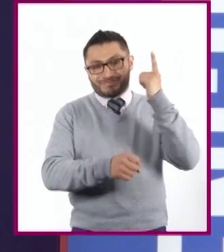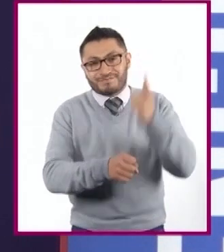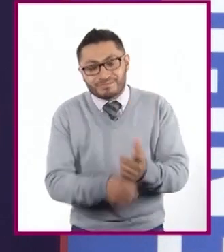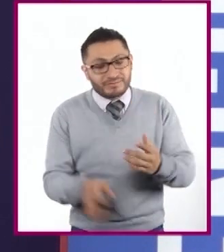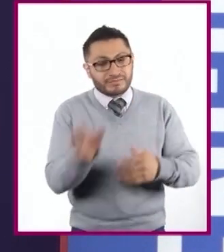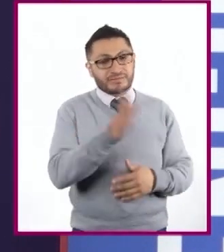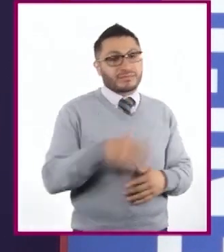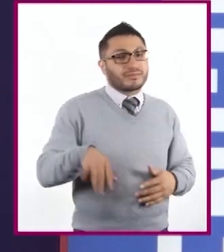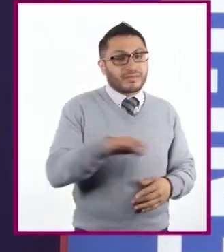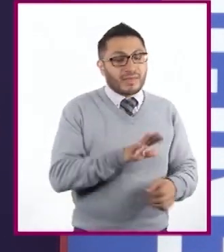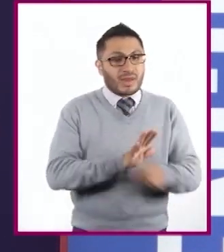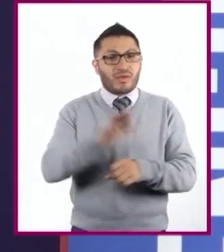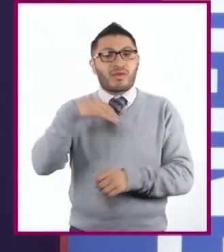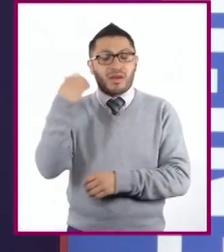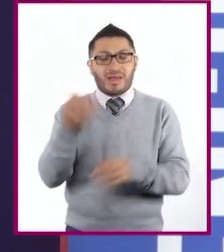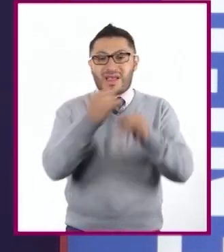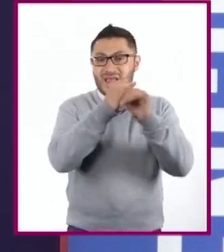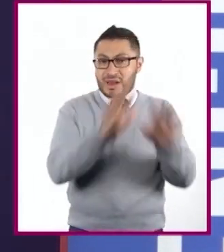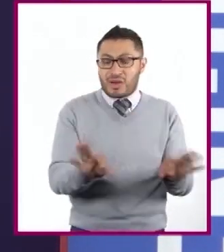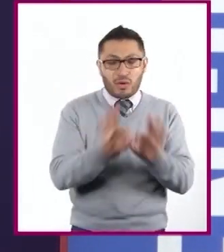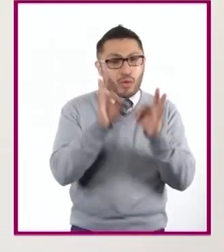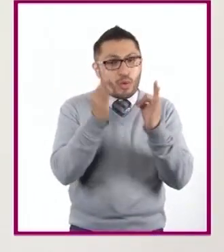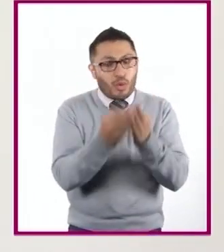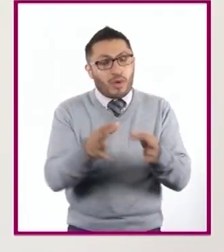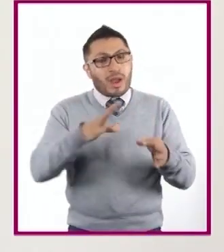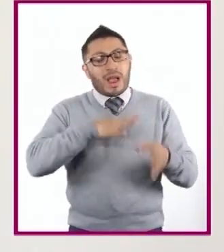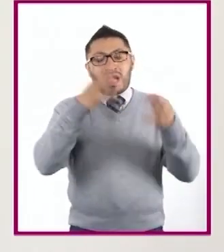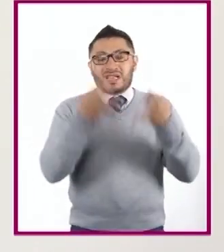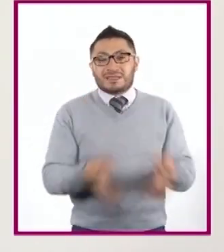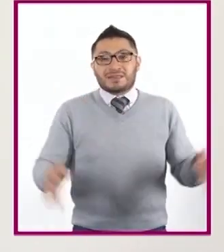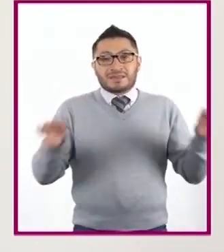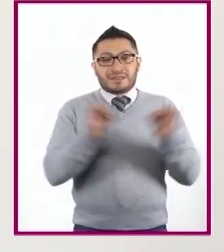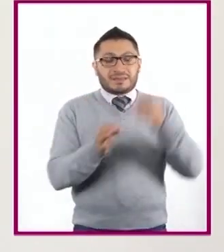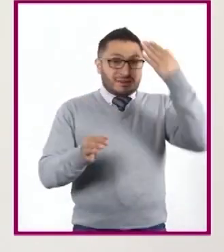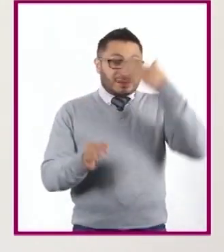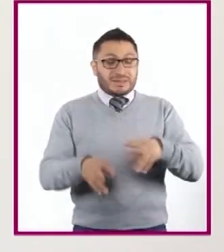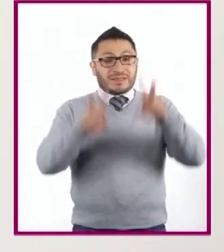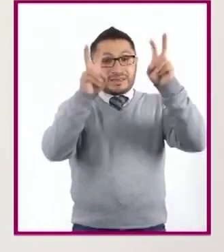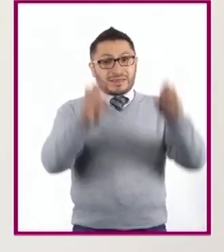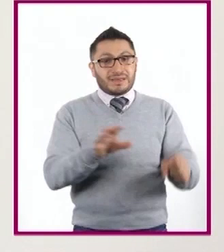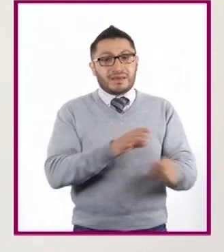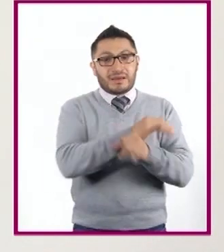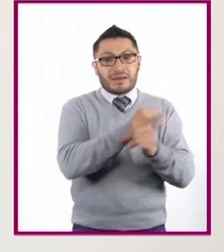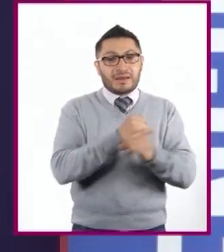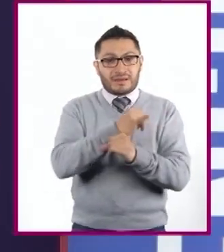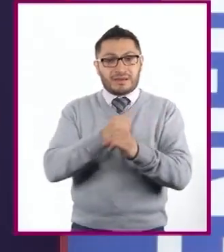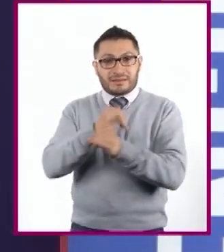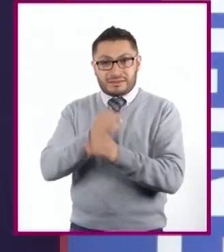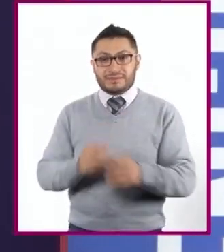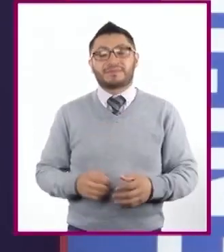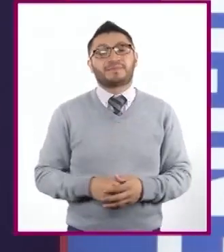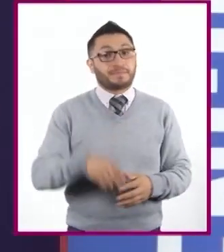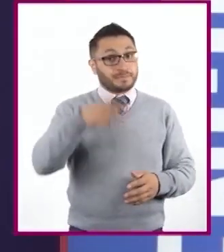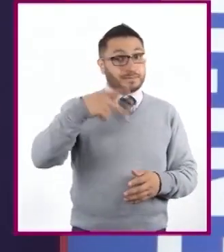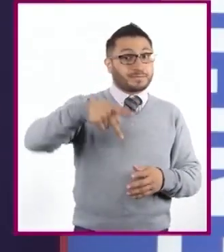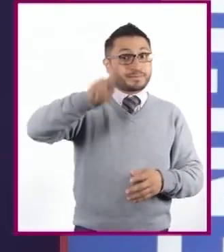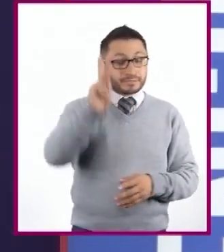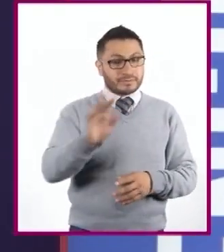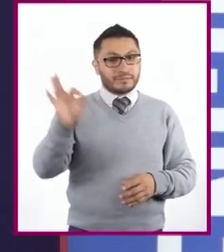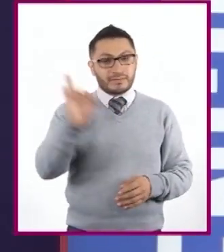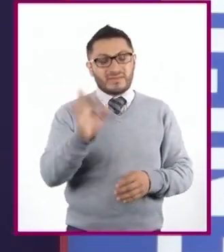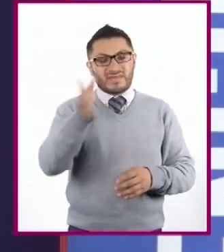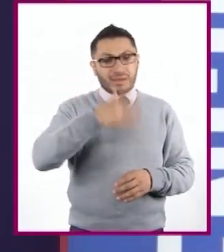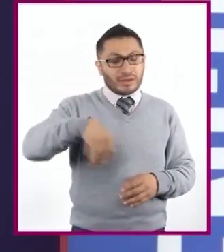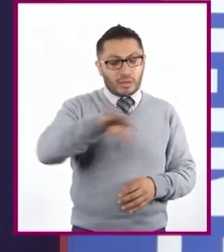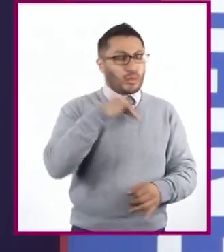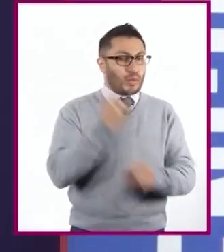la búsqueda de cualquier tipo de información es fundamental saber el tema que vamos a investigar. Pero en el caso de la